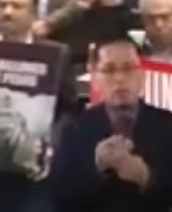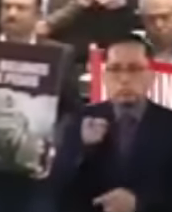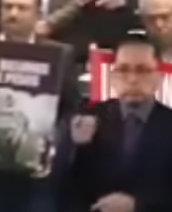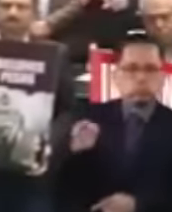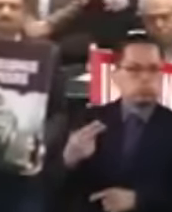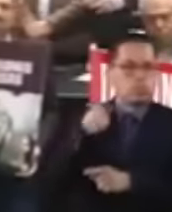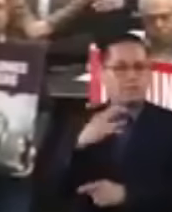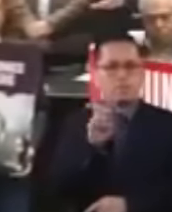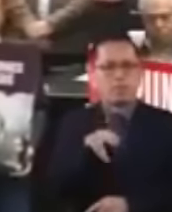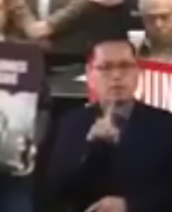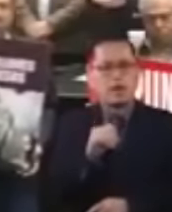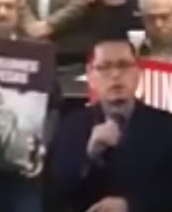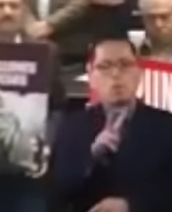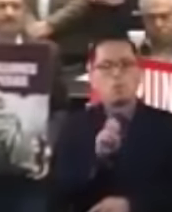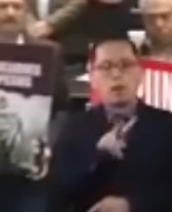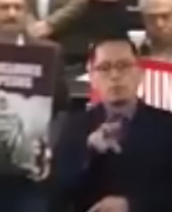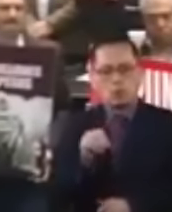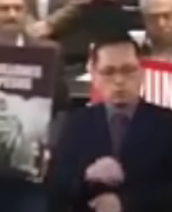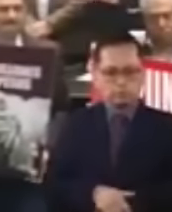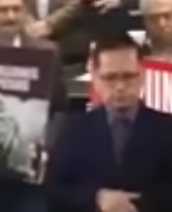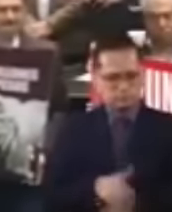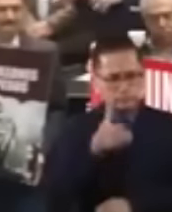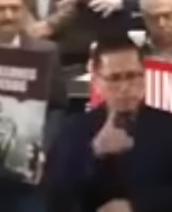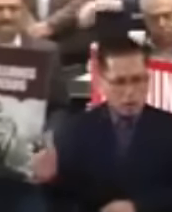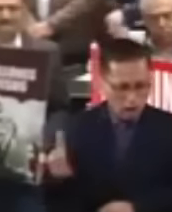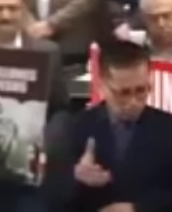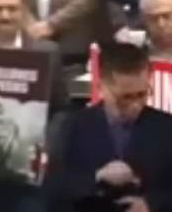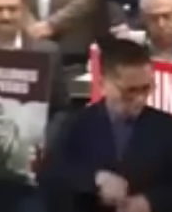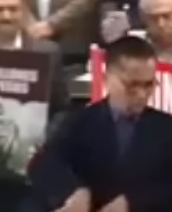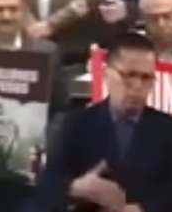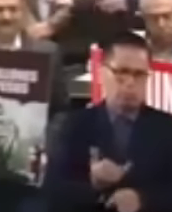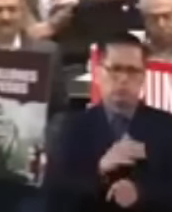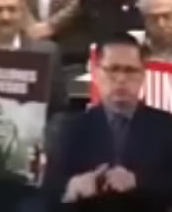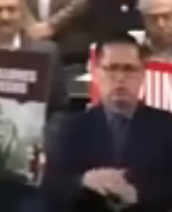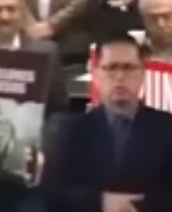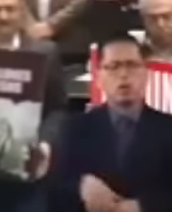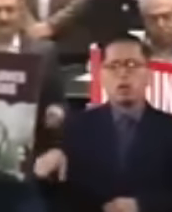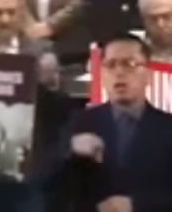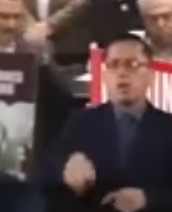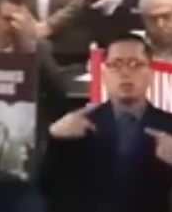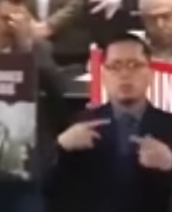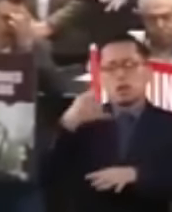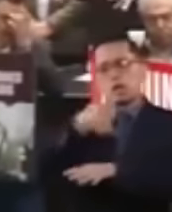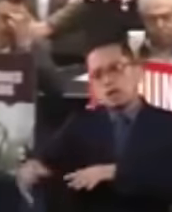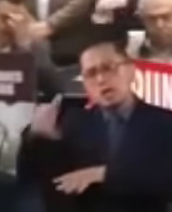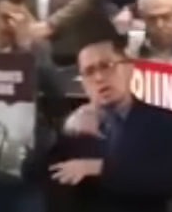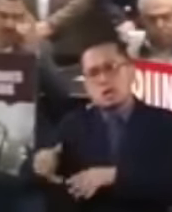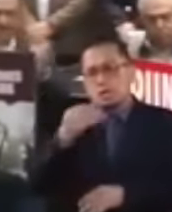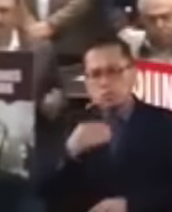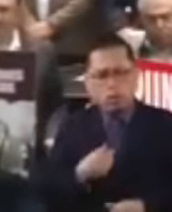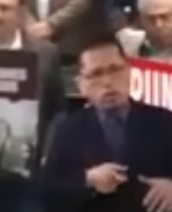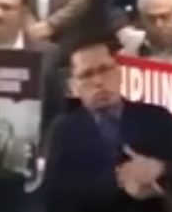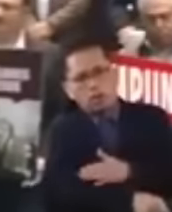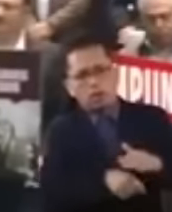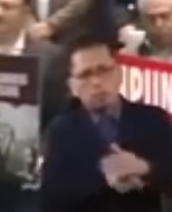estén abandonando el campo. Este cobro de piso, el impuesto por kilo para los campesinos, la falta de plaguicidas,